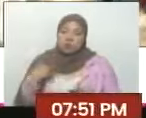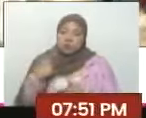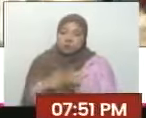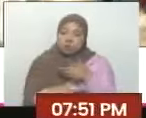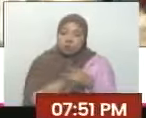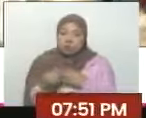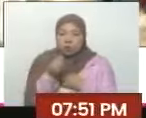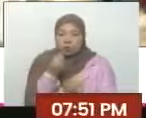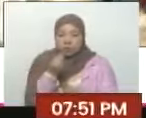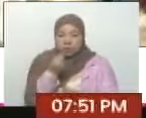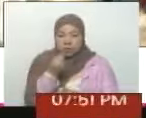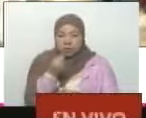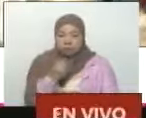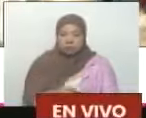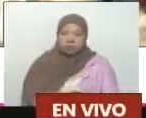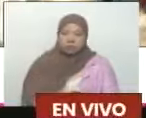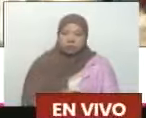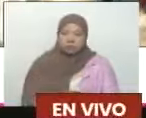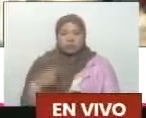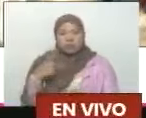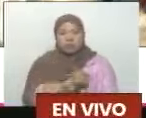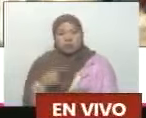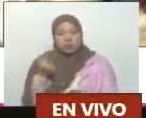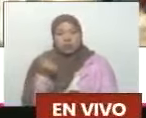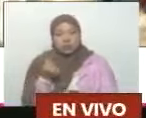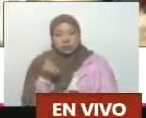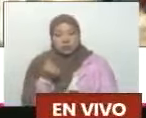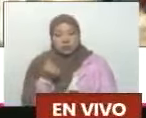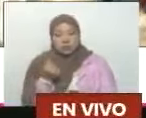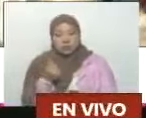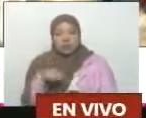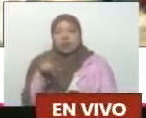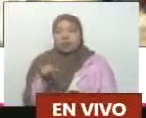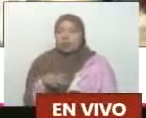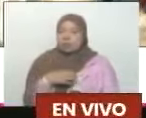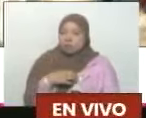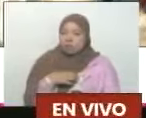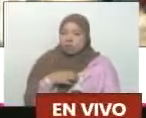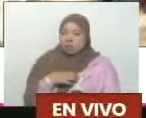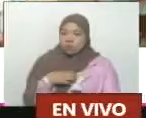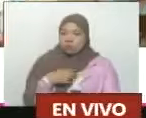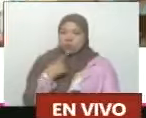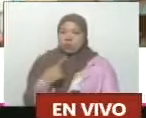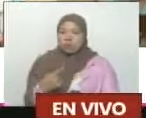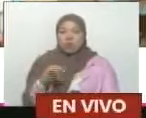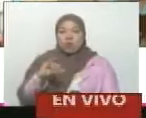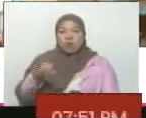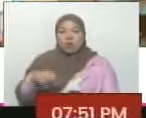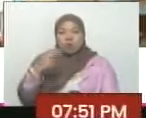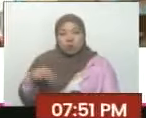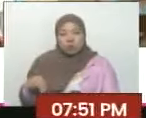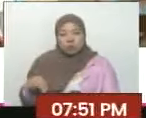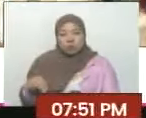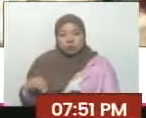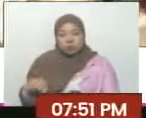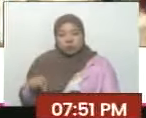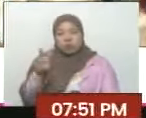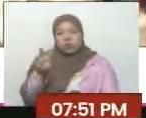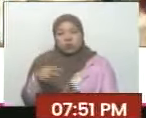comida y que produce riqueza. También te puedo decir, en junio del